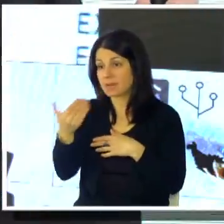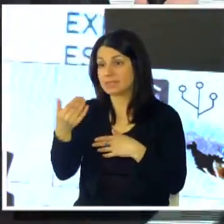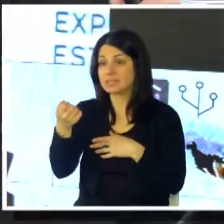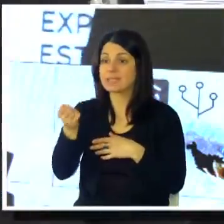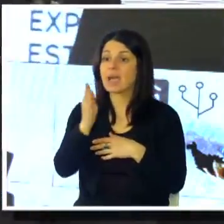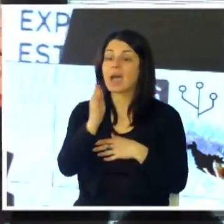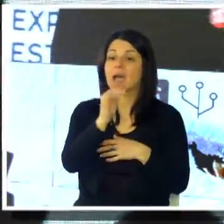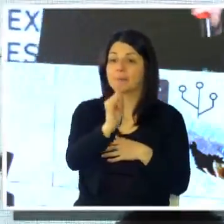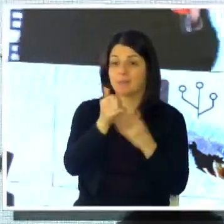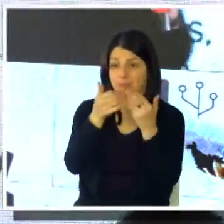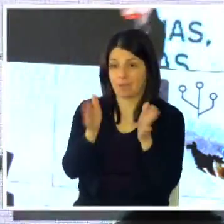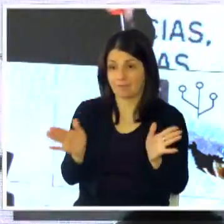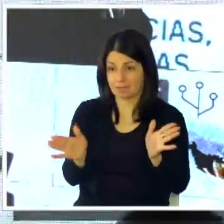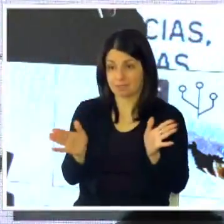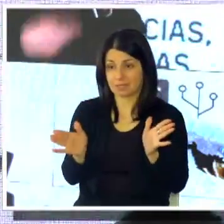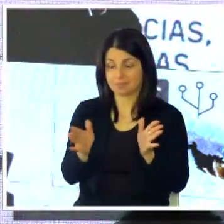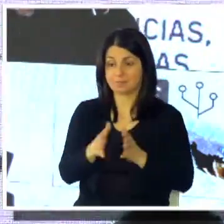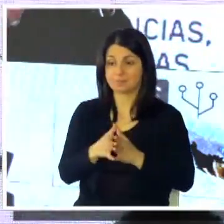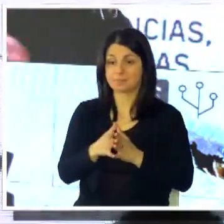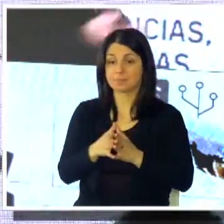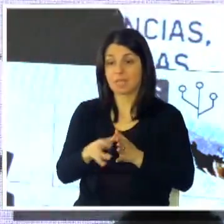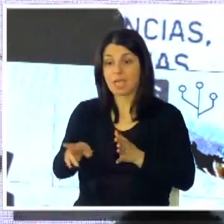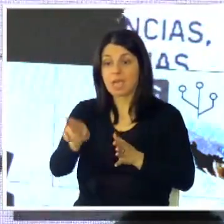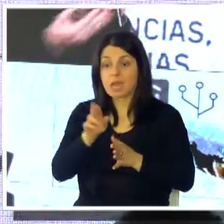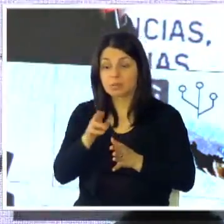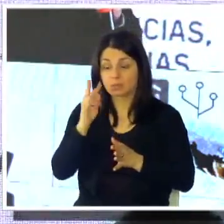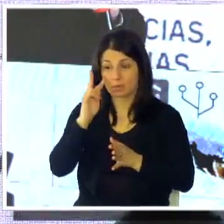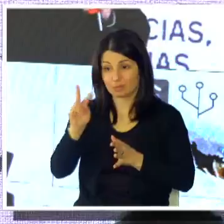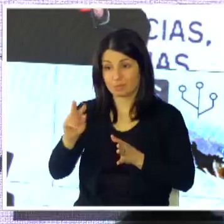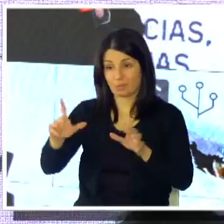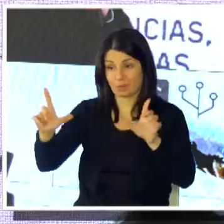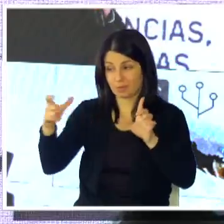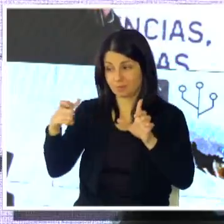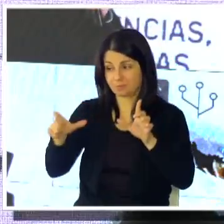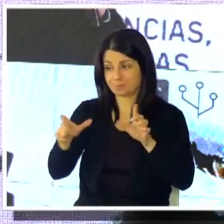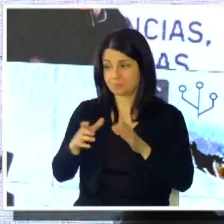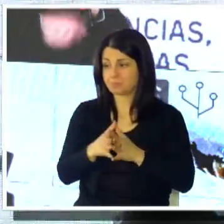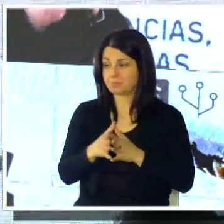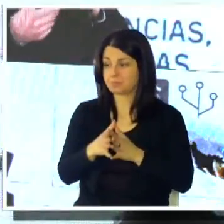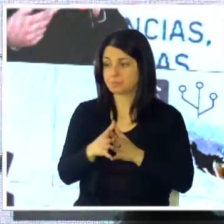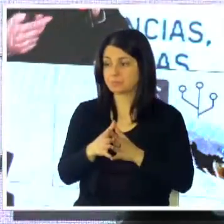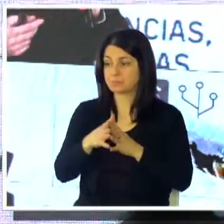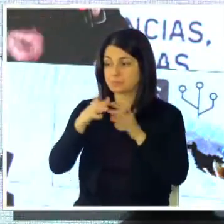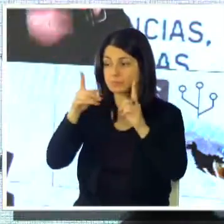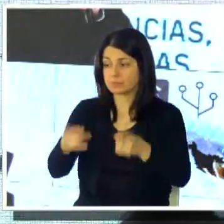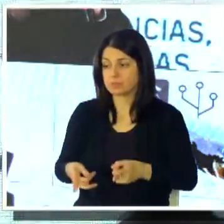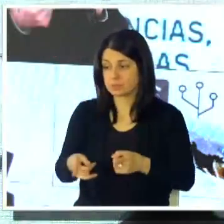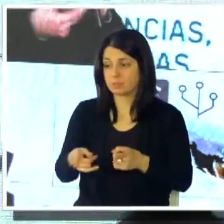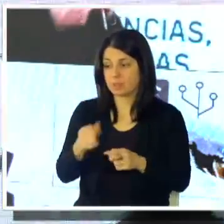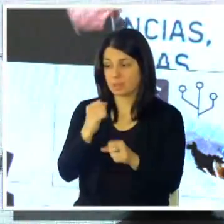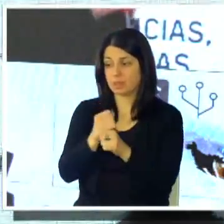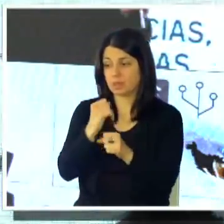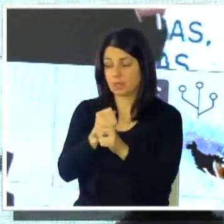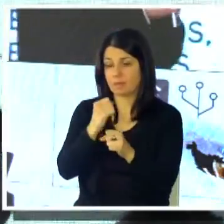abiertas y demás. El resultado lo están viendo en el video wall. Y también hemos